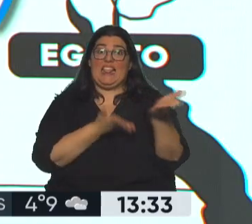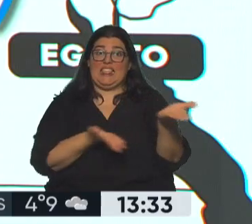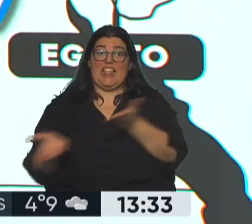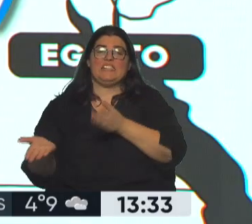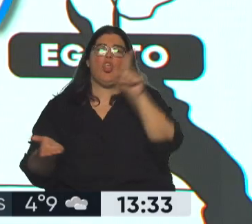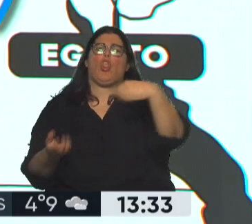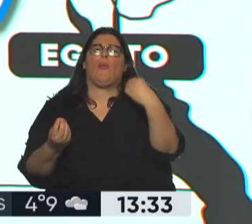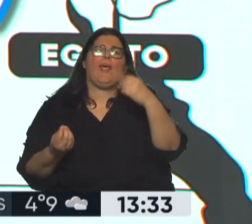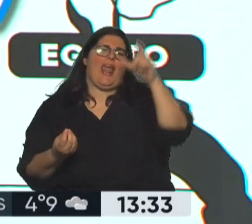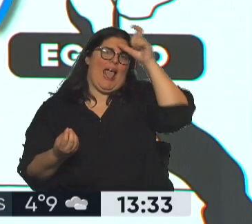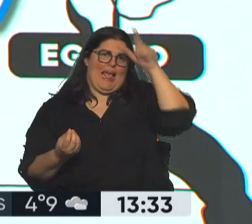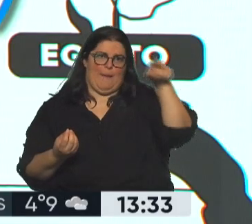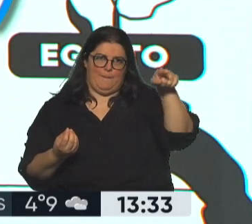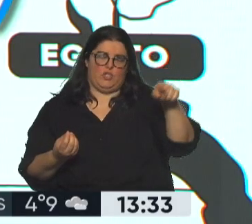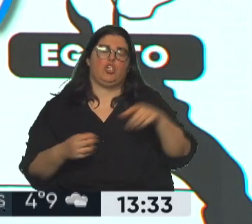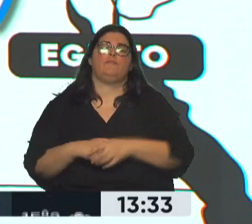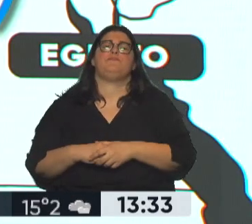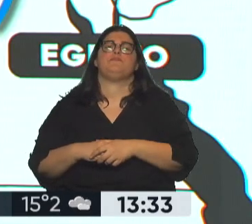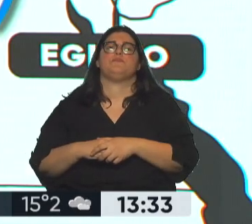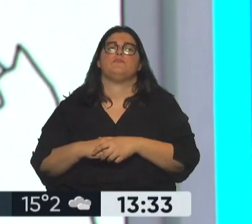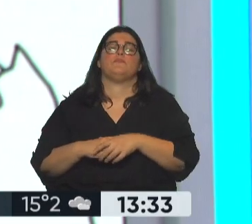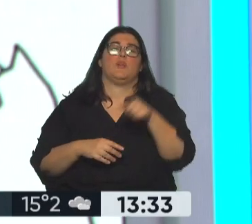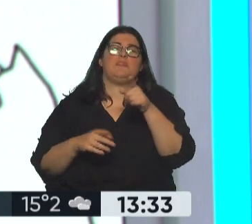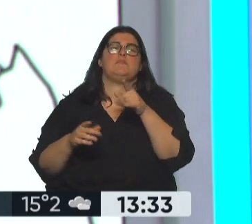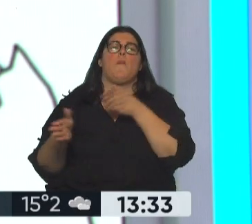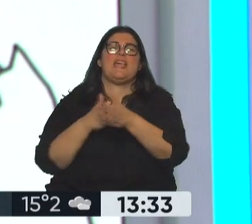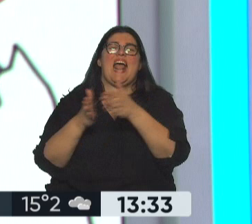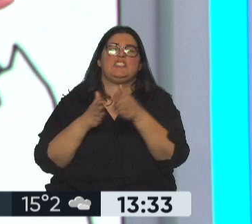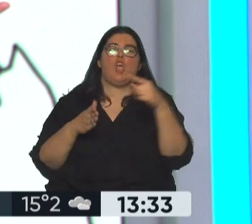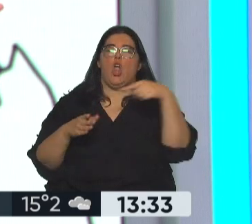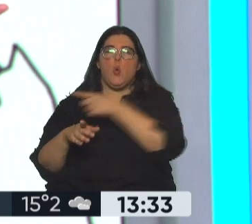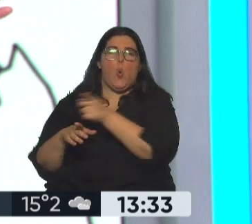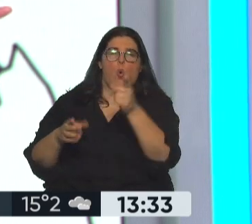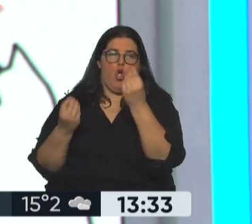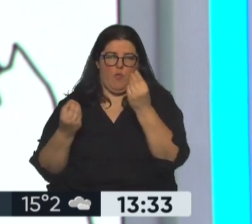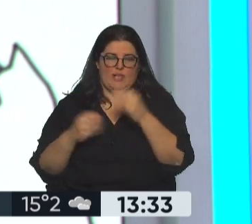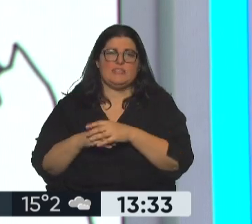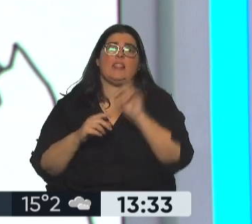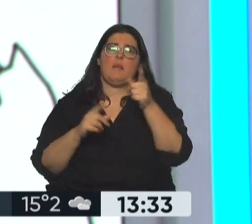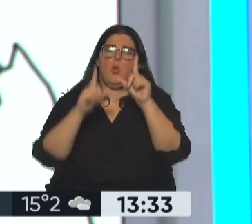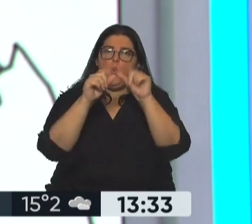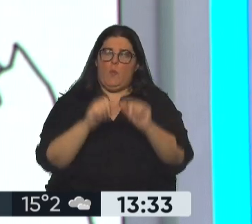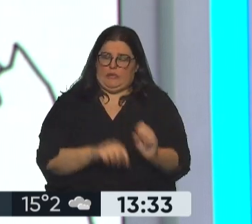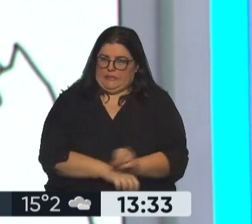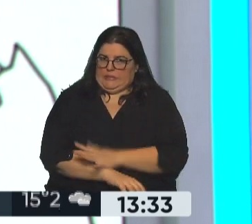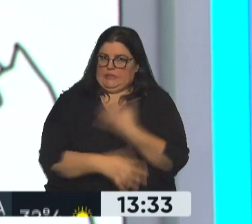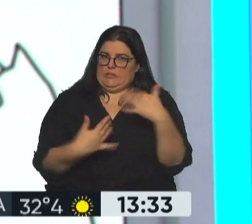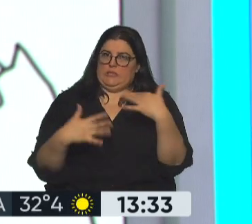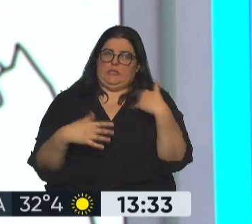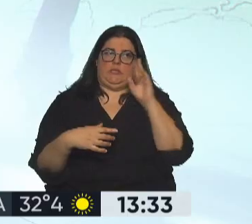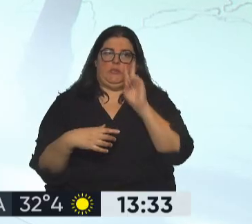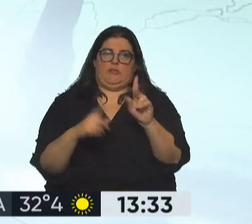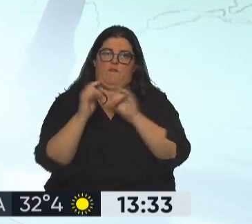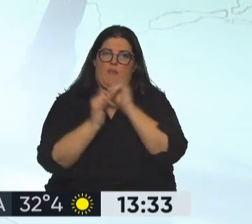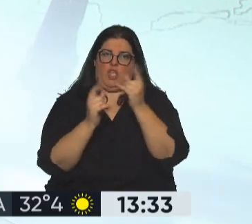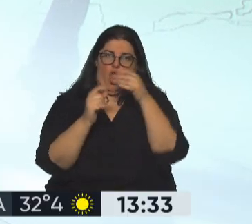Egipto. Bueno, parte de lo que está sucediendo con esta ruta de la migración. Y también los números que estremecen y tienen que ver con datos oficiales. Por